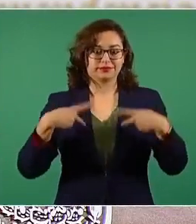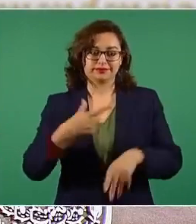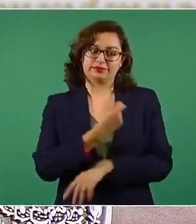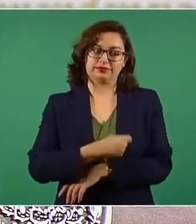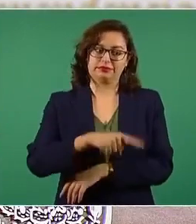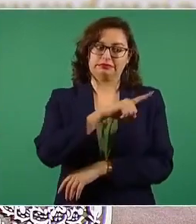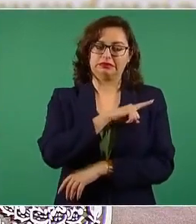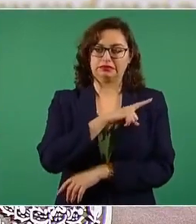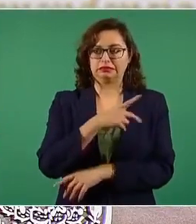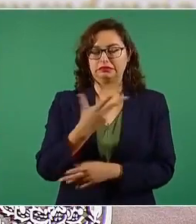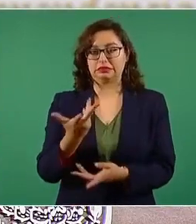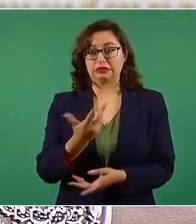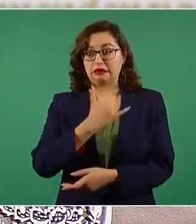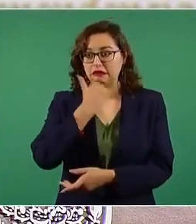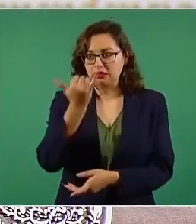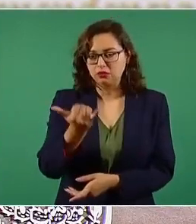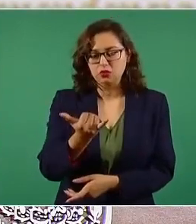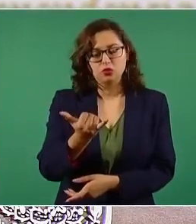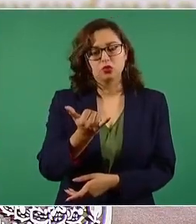no se va a corregir.